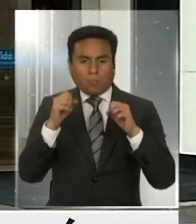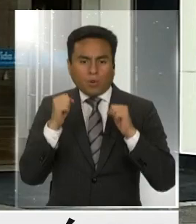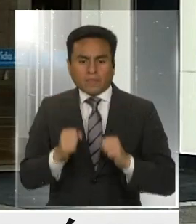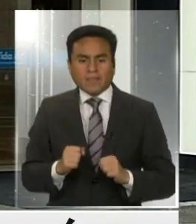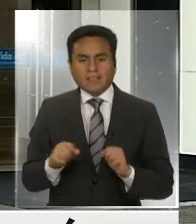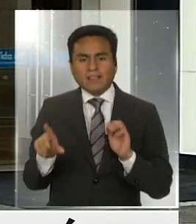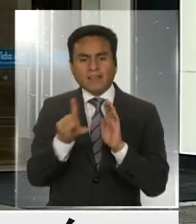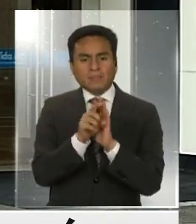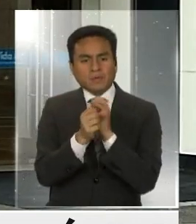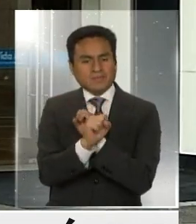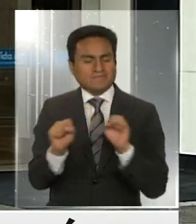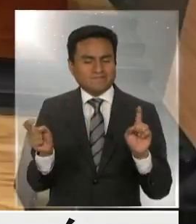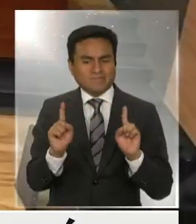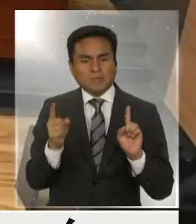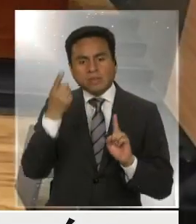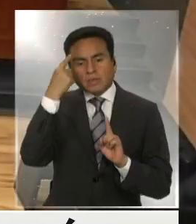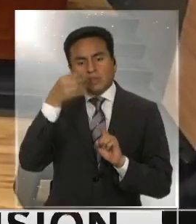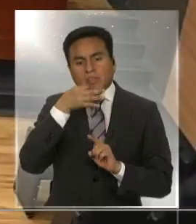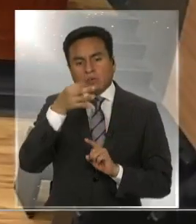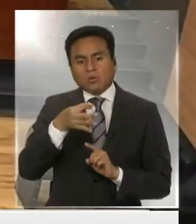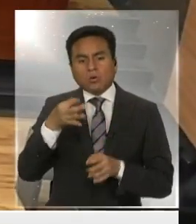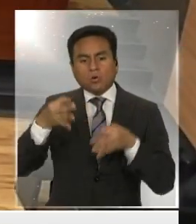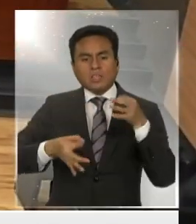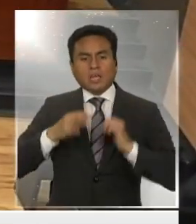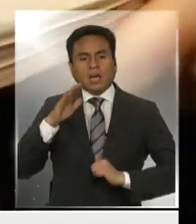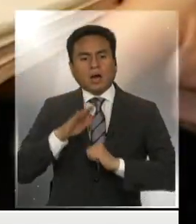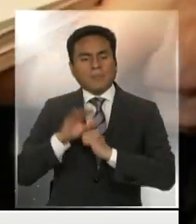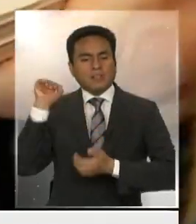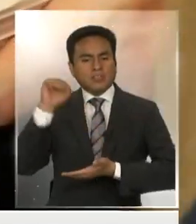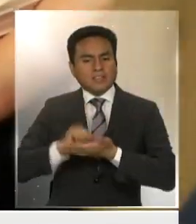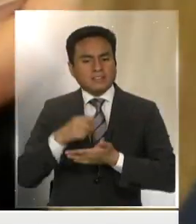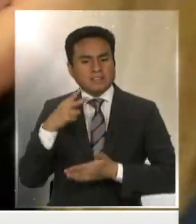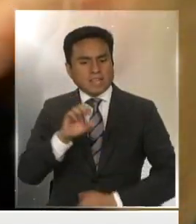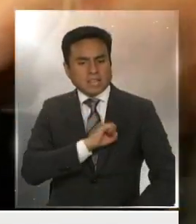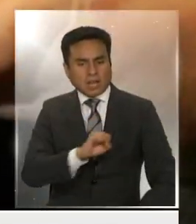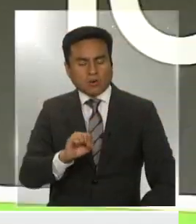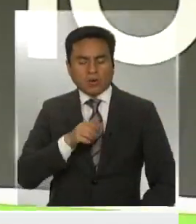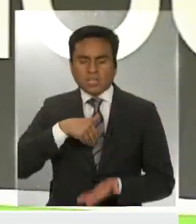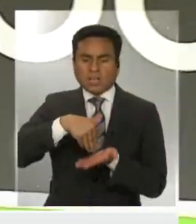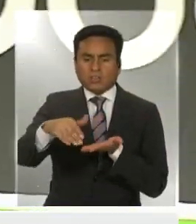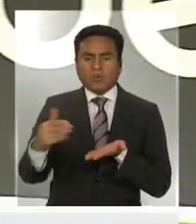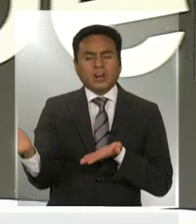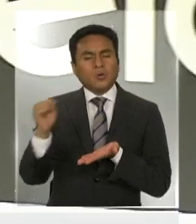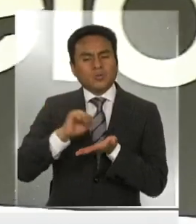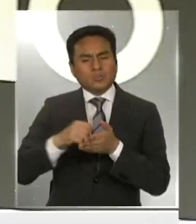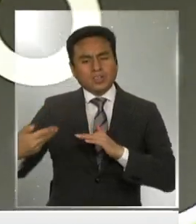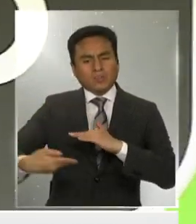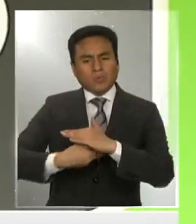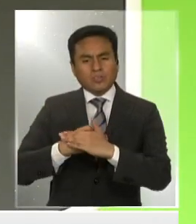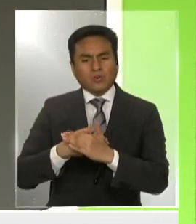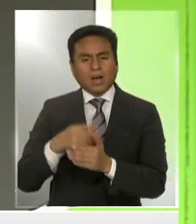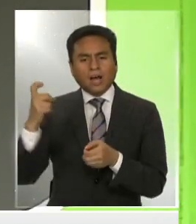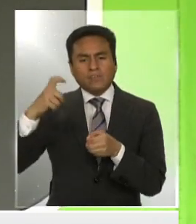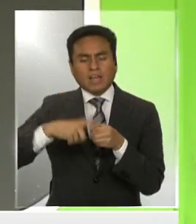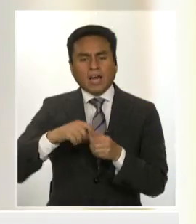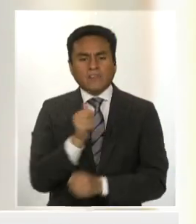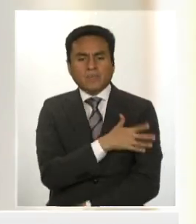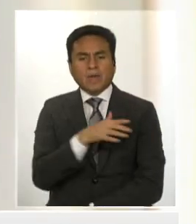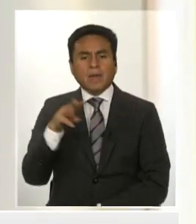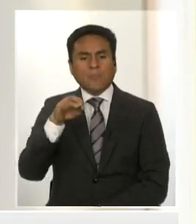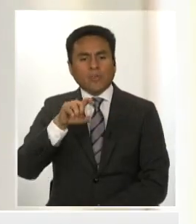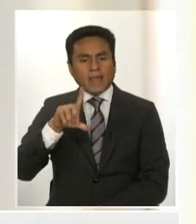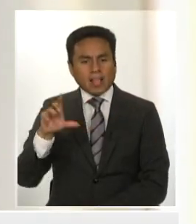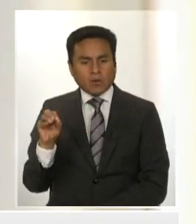la ley no lo permite, y así lo recalcó la Corte de Apelaciones de Santiago, quien rechazó el recurso interpuesto por una afiliada de AFP